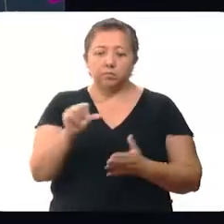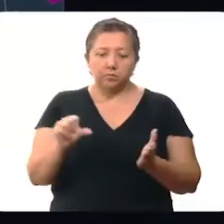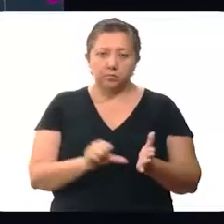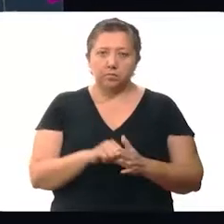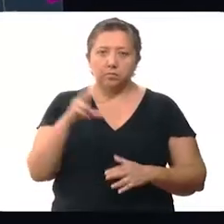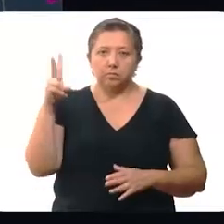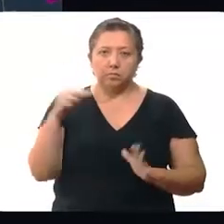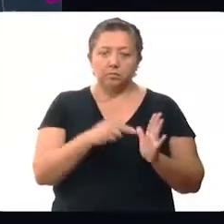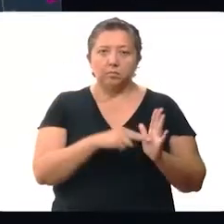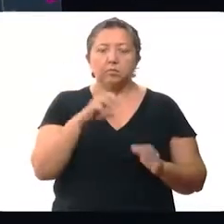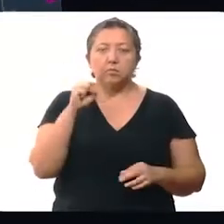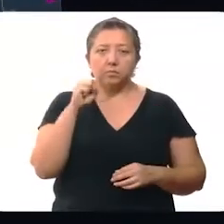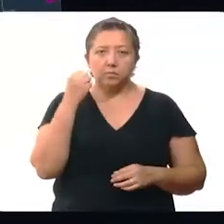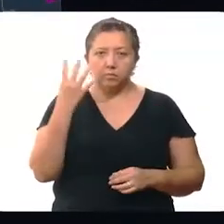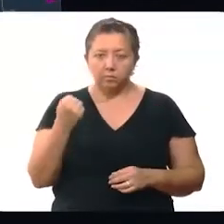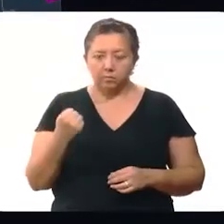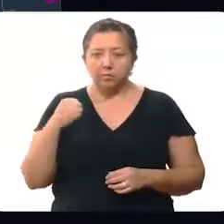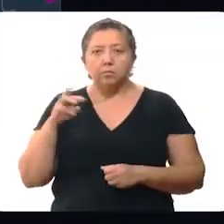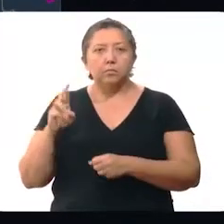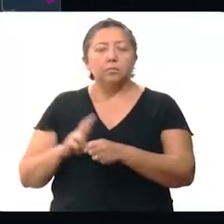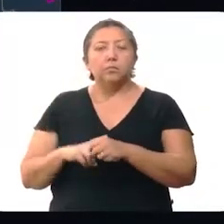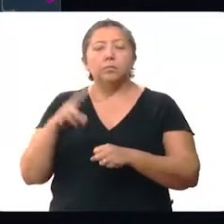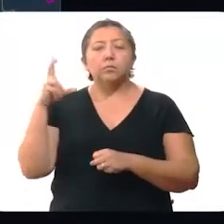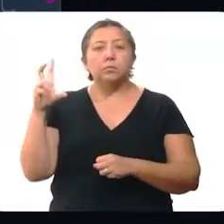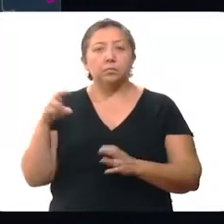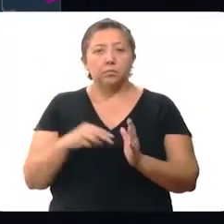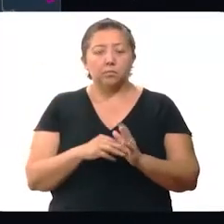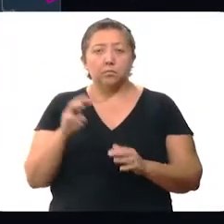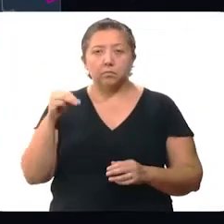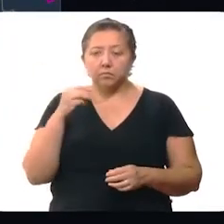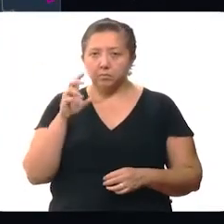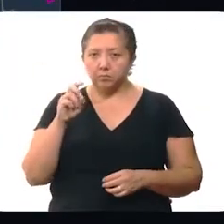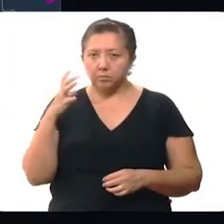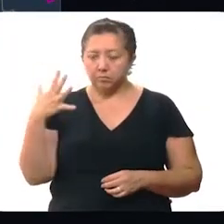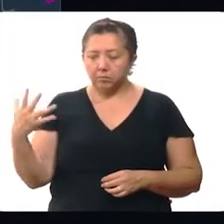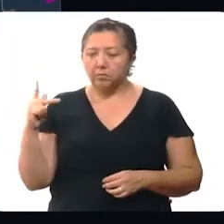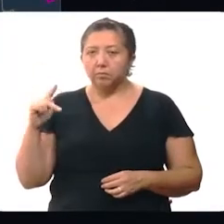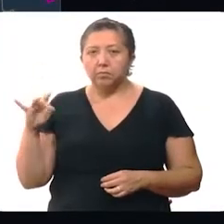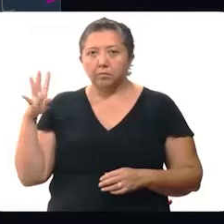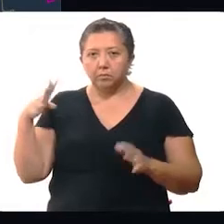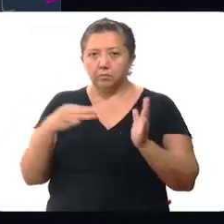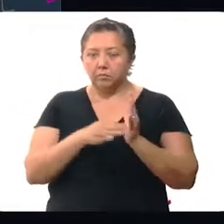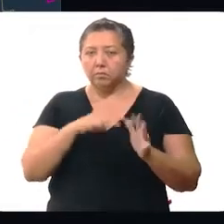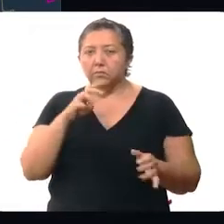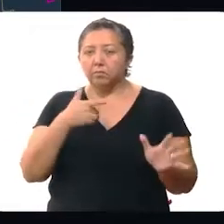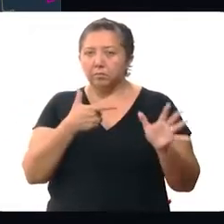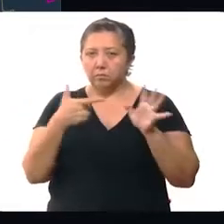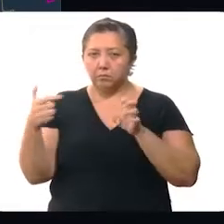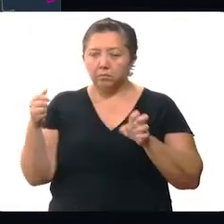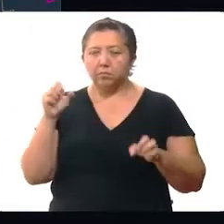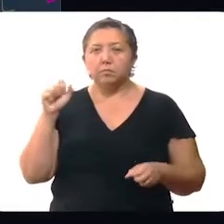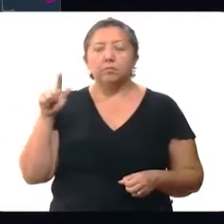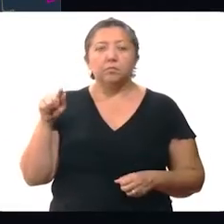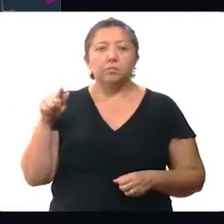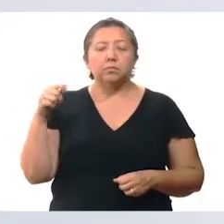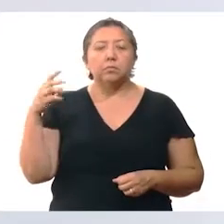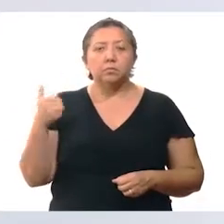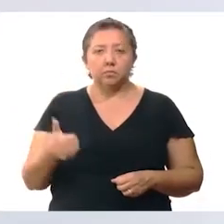centro 2.069, en la zona sur 3.035 y en la zona poniente